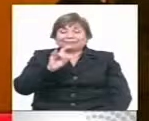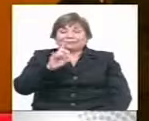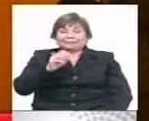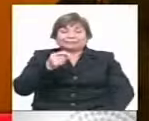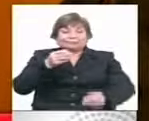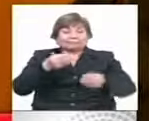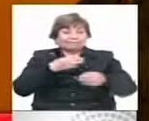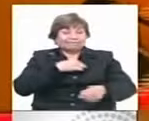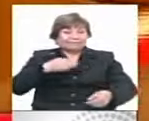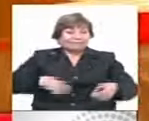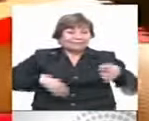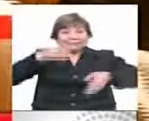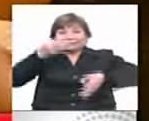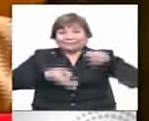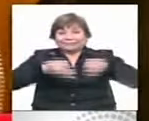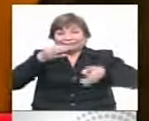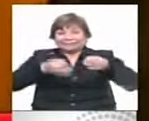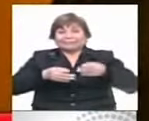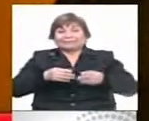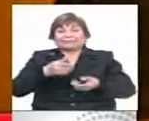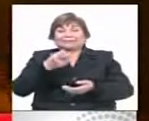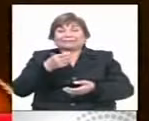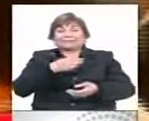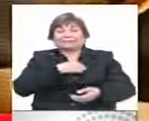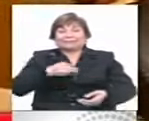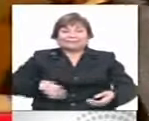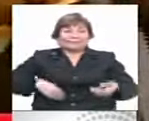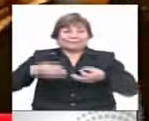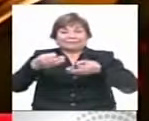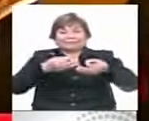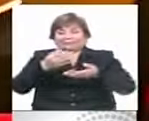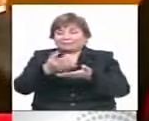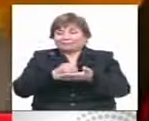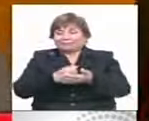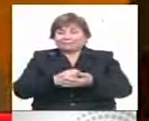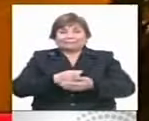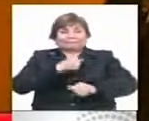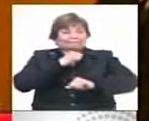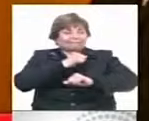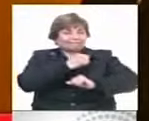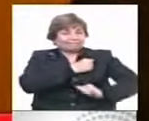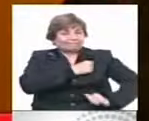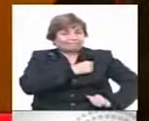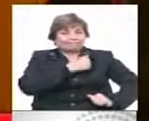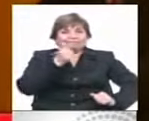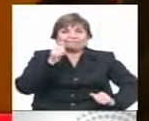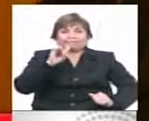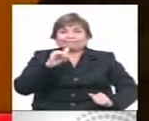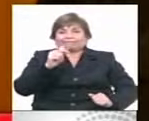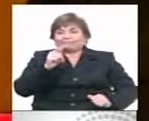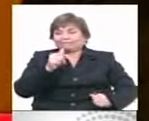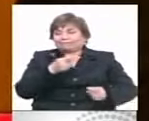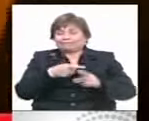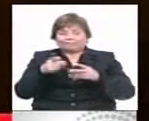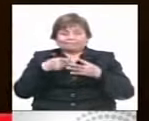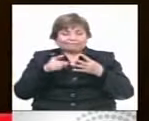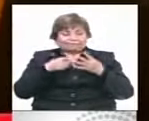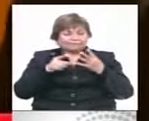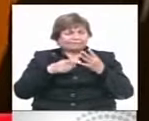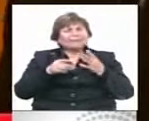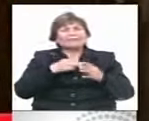de Justicia, Aníbal Torres, el ministro de Economía, Pedro Franque, ministro de Defensa, Walter Ayala, y entre otros ministros de